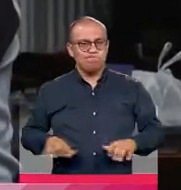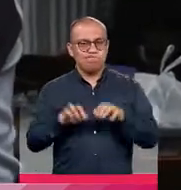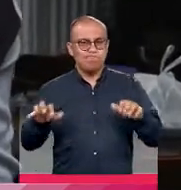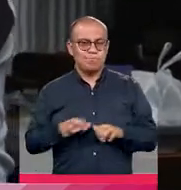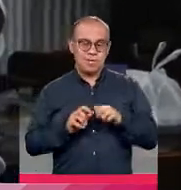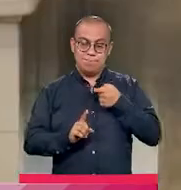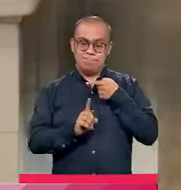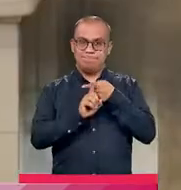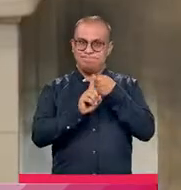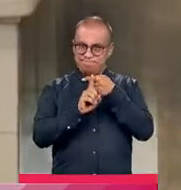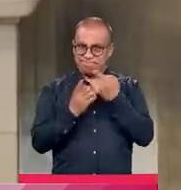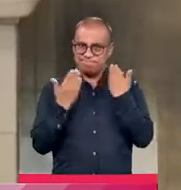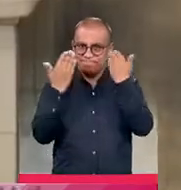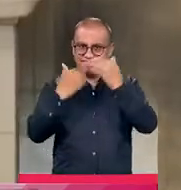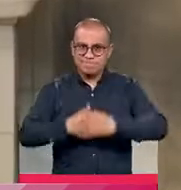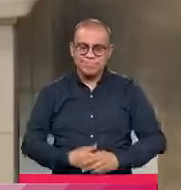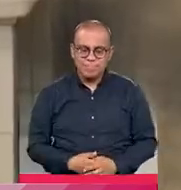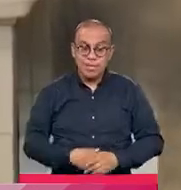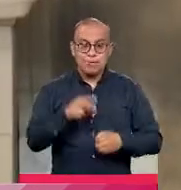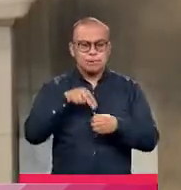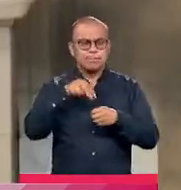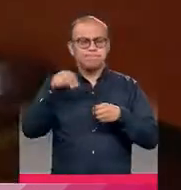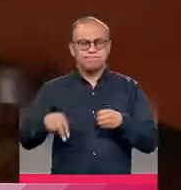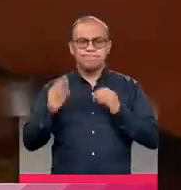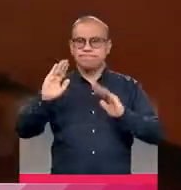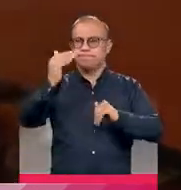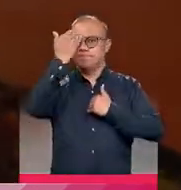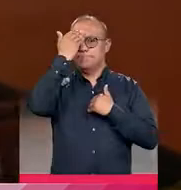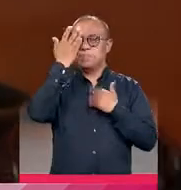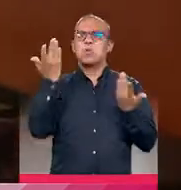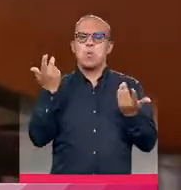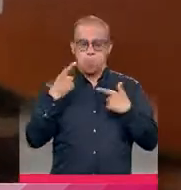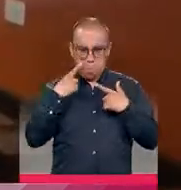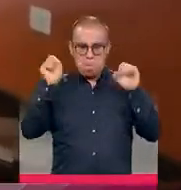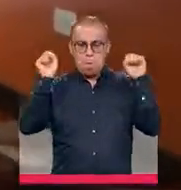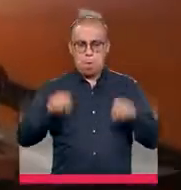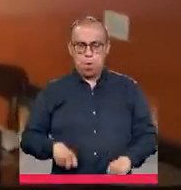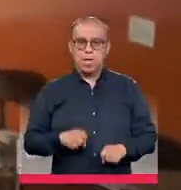positivo para todos. Los ciudadanos son conscientes de que todo es posible con el correcto autocuidado.